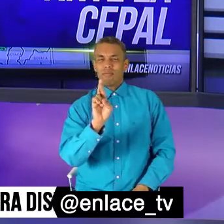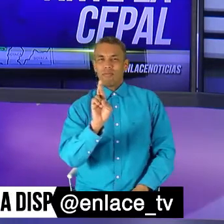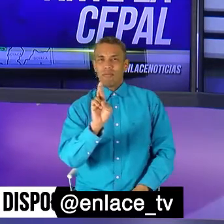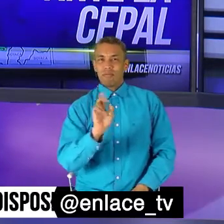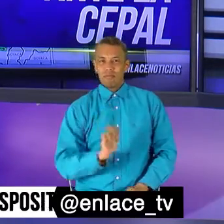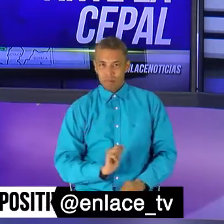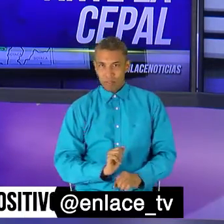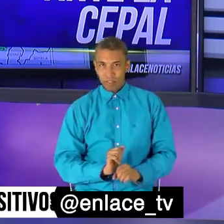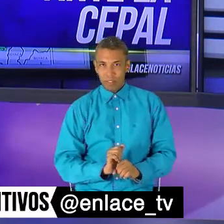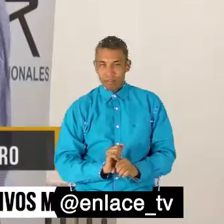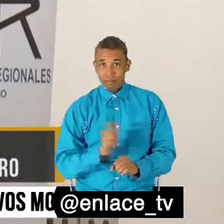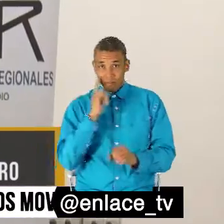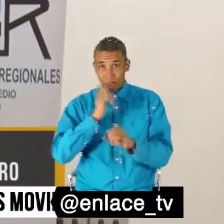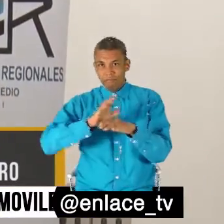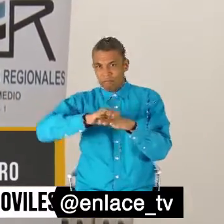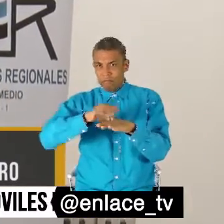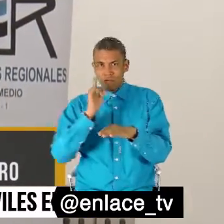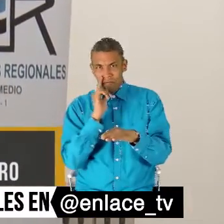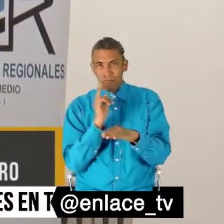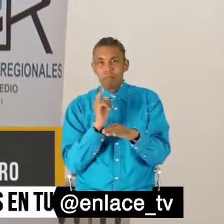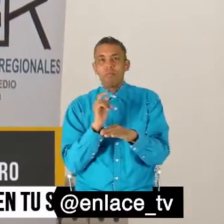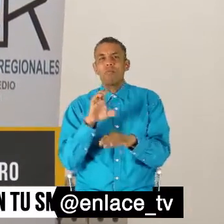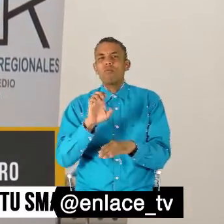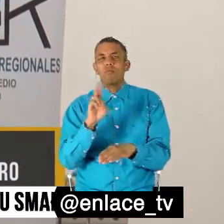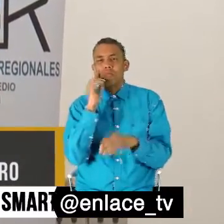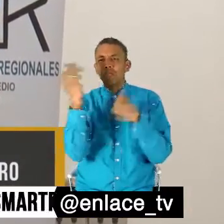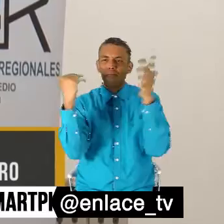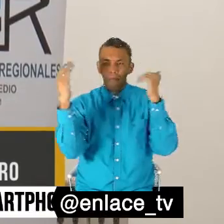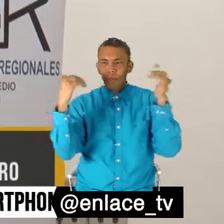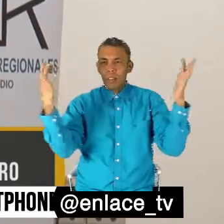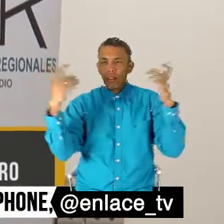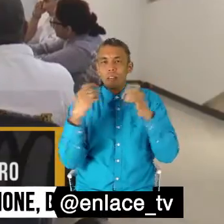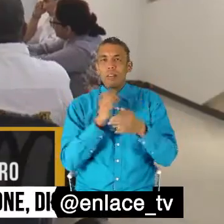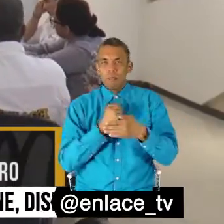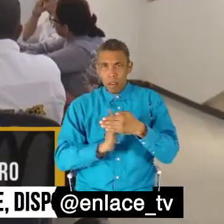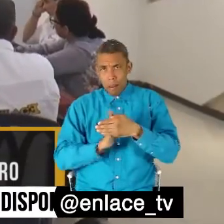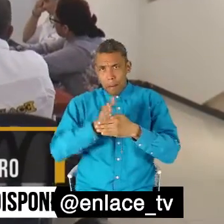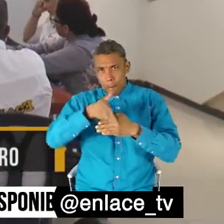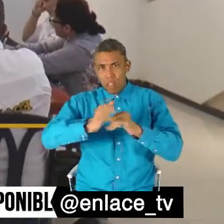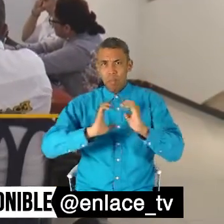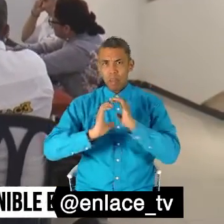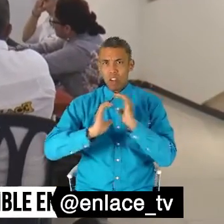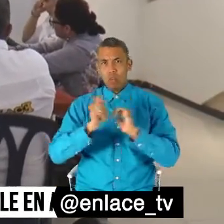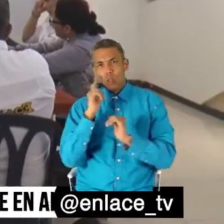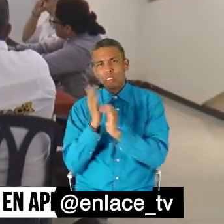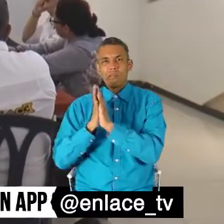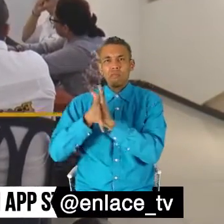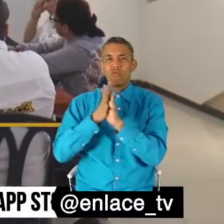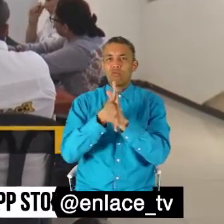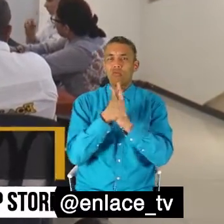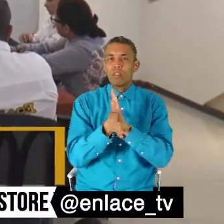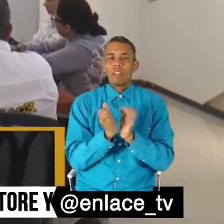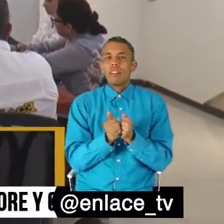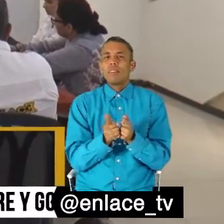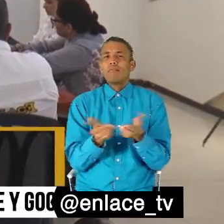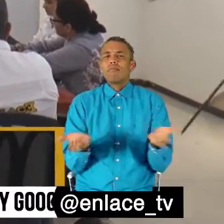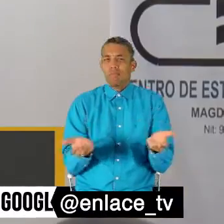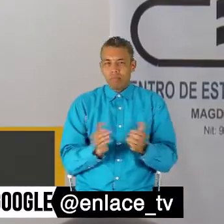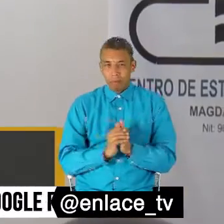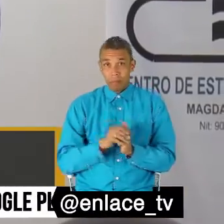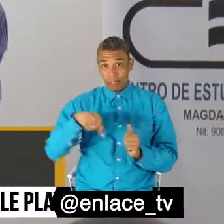en Chile. En rueda de prensa convocada por el Centro de Estudios Regionales SER, se ha entregado un informe sobre la propuesta de visión prospectiva de